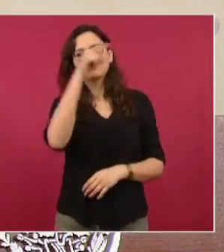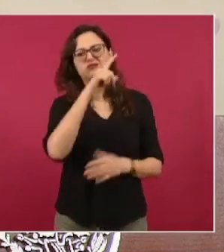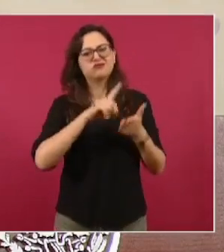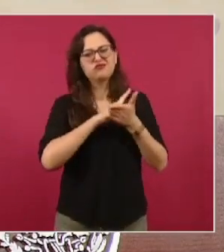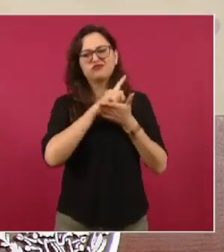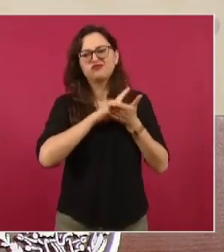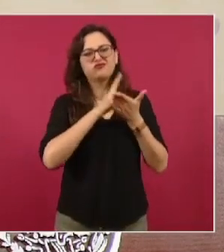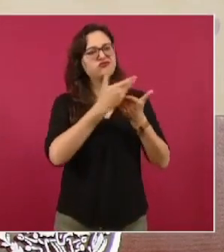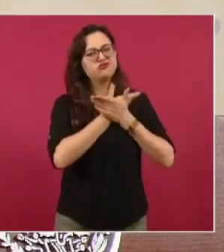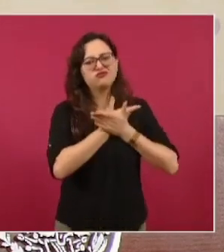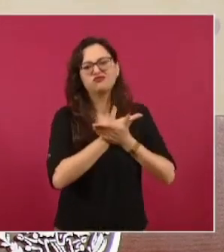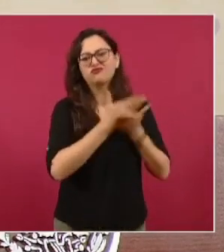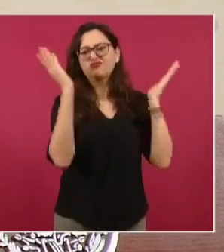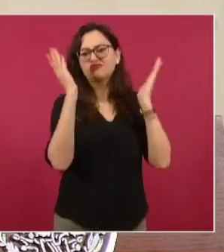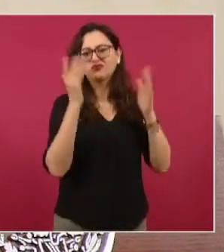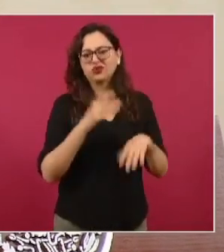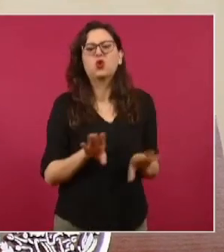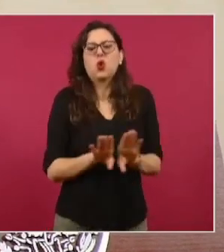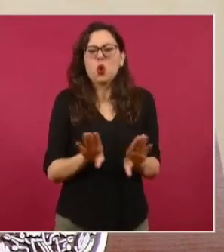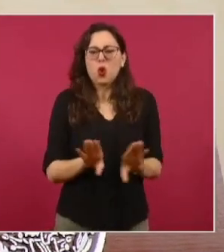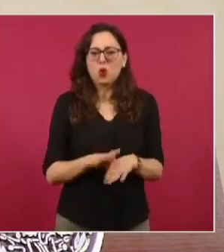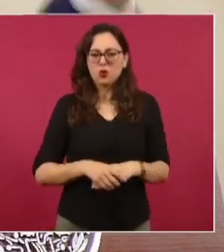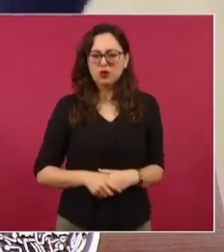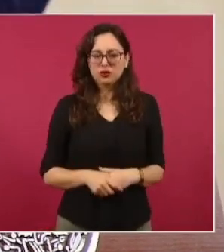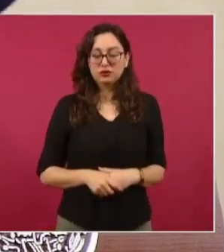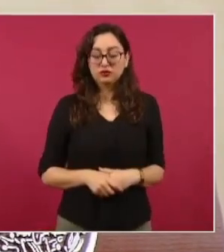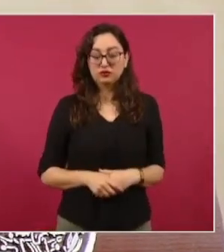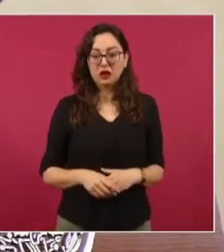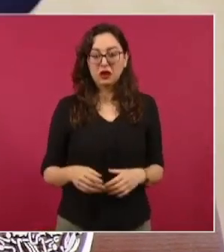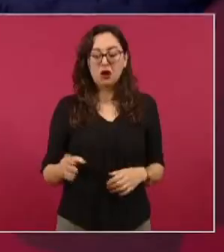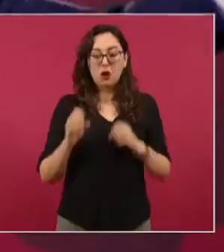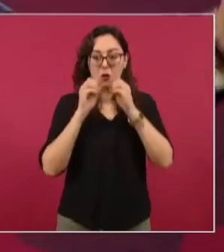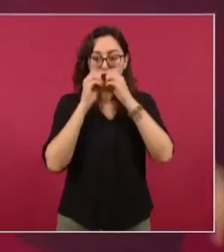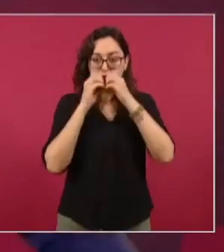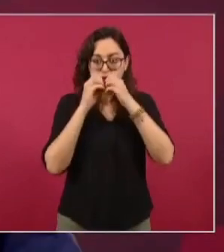ahora que están de moda los globos